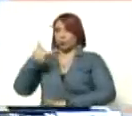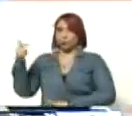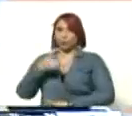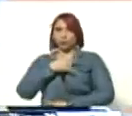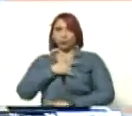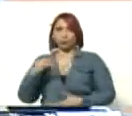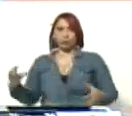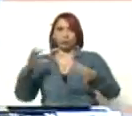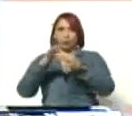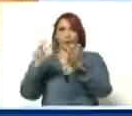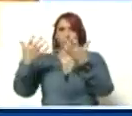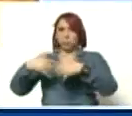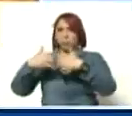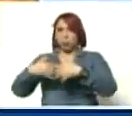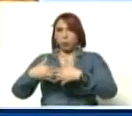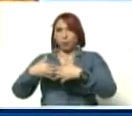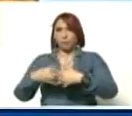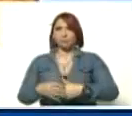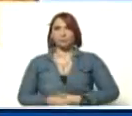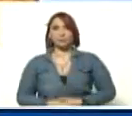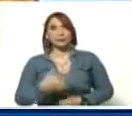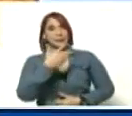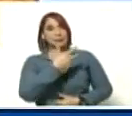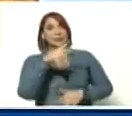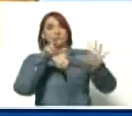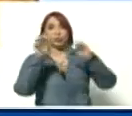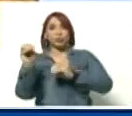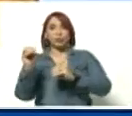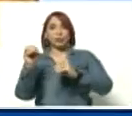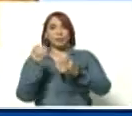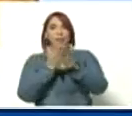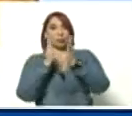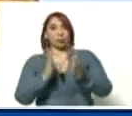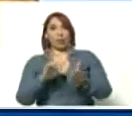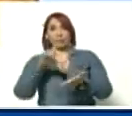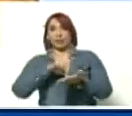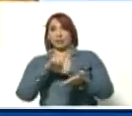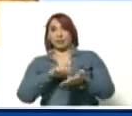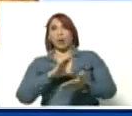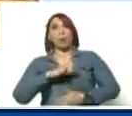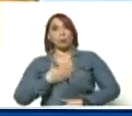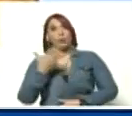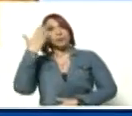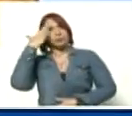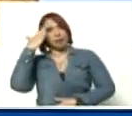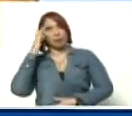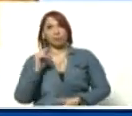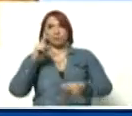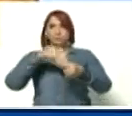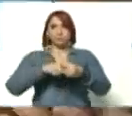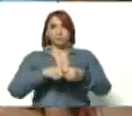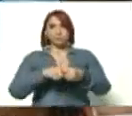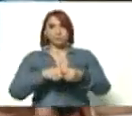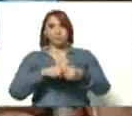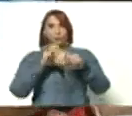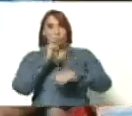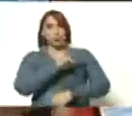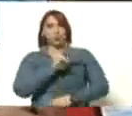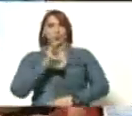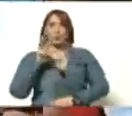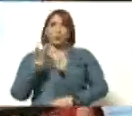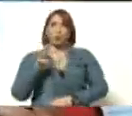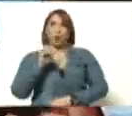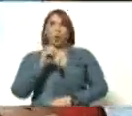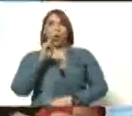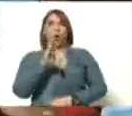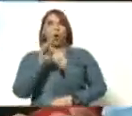a los motores productivos. Bueno, los 380.000 bachilleres, ya saben, pueden ingresar a la página web y allí